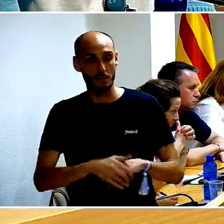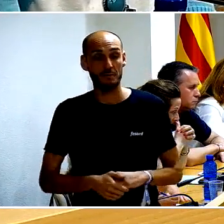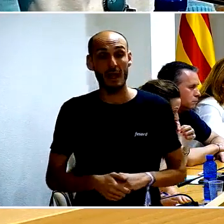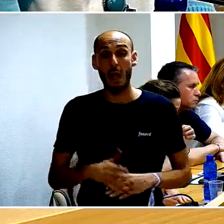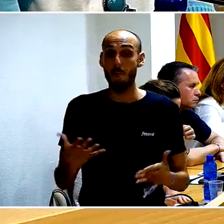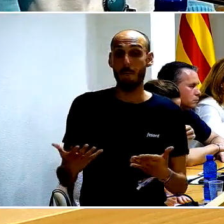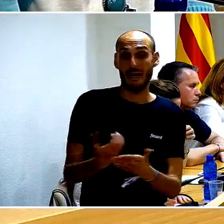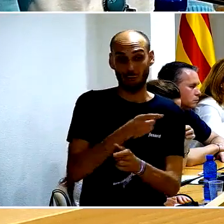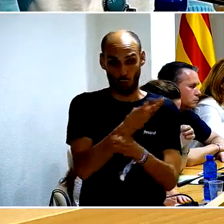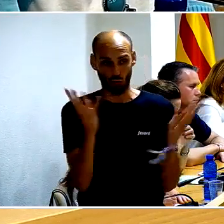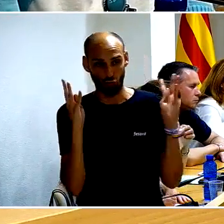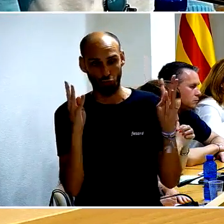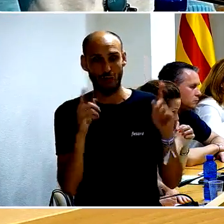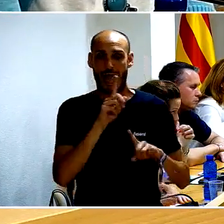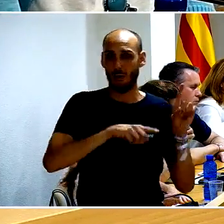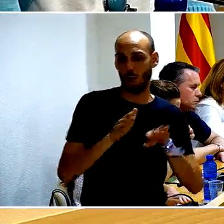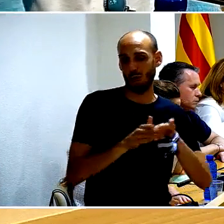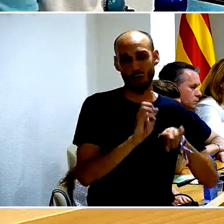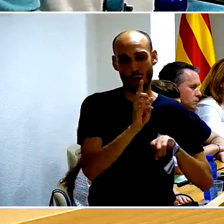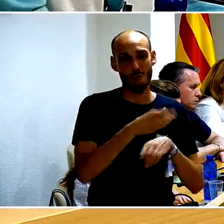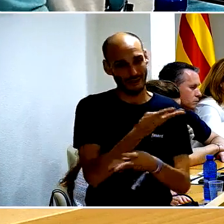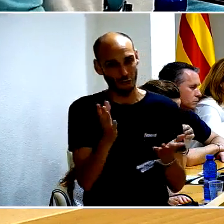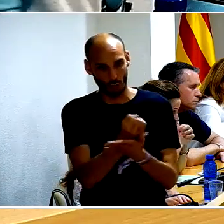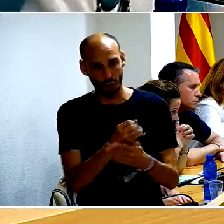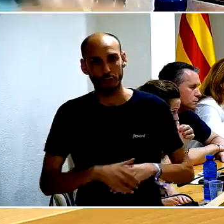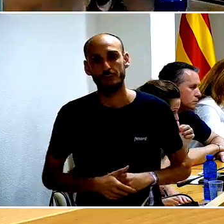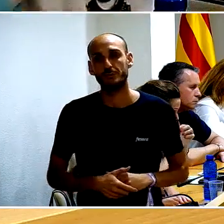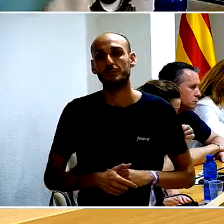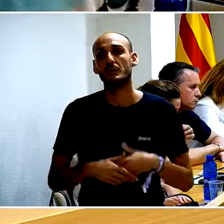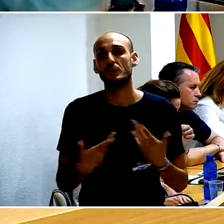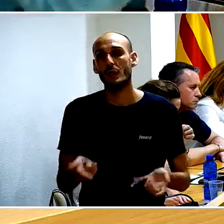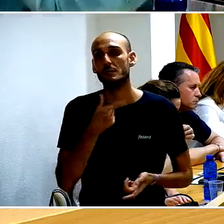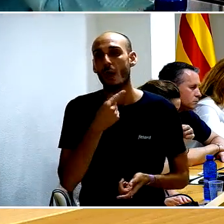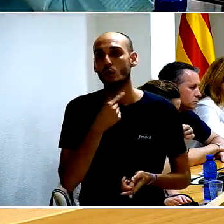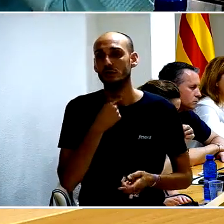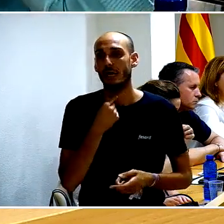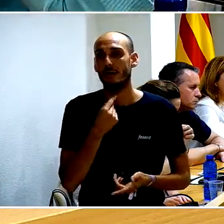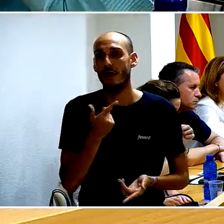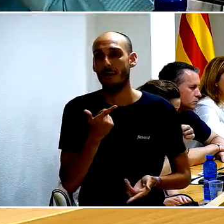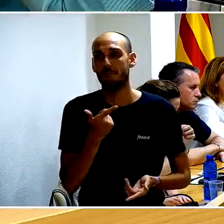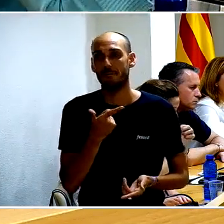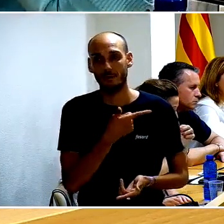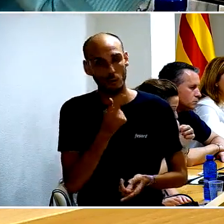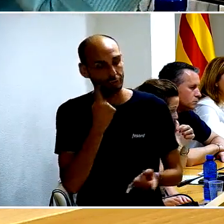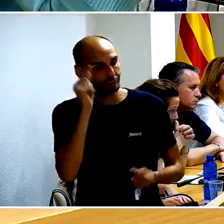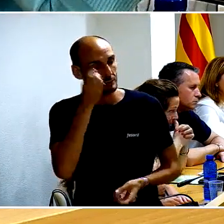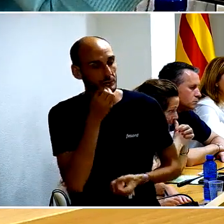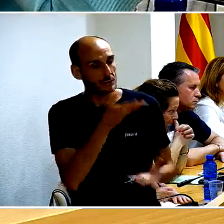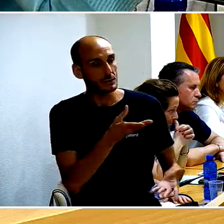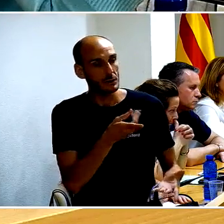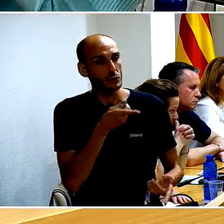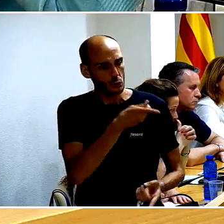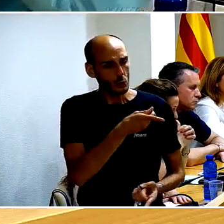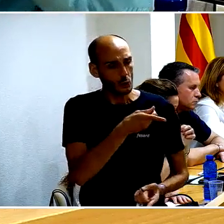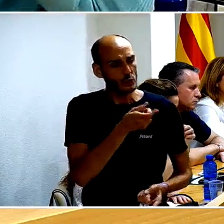algunos. Y entonces, lo que a mí me gustaría es, ¿por qué no comenta que usted sí que se gasta más o